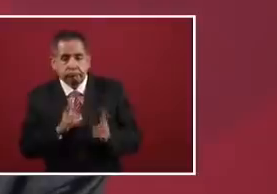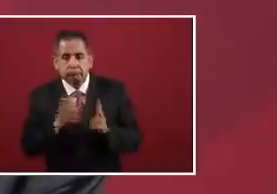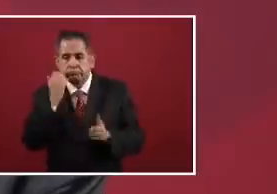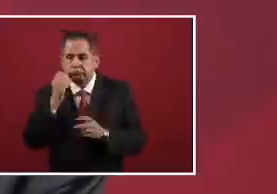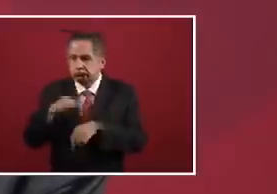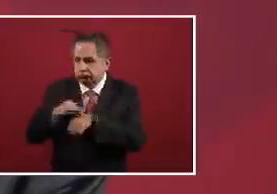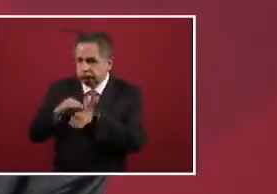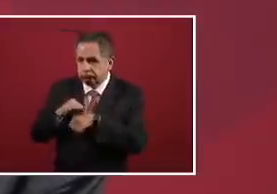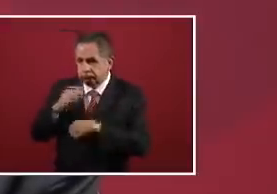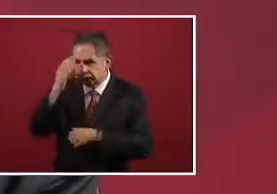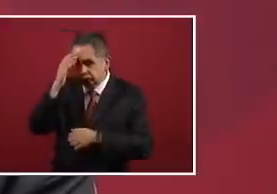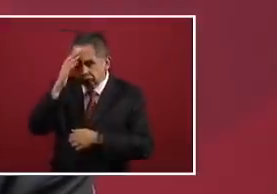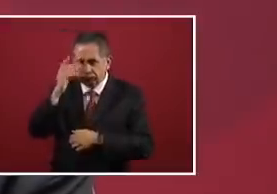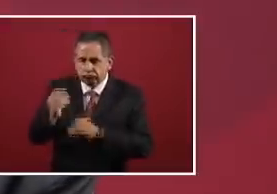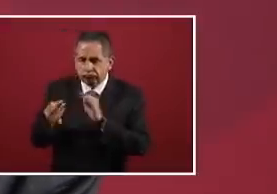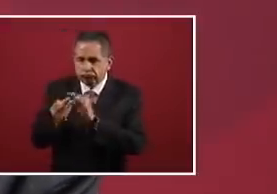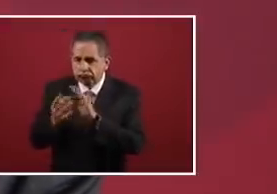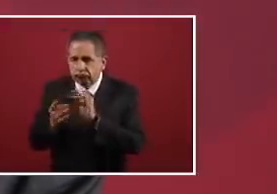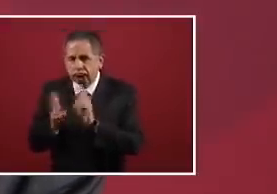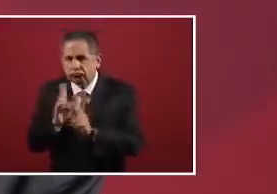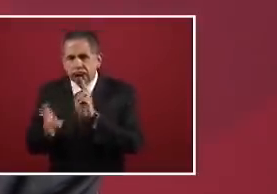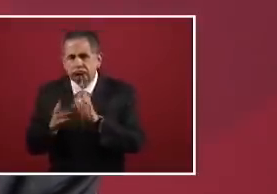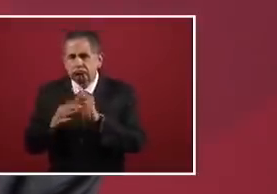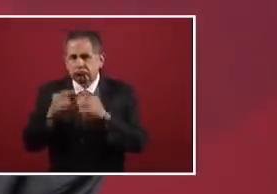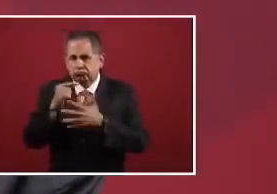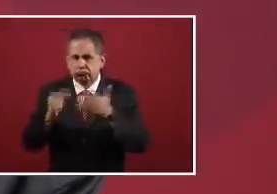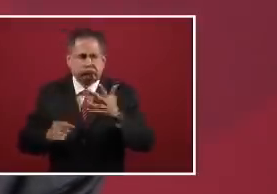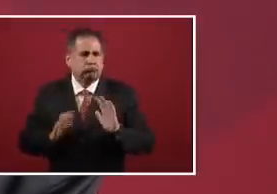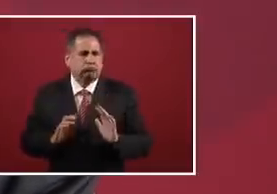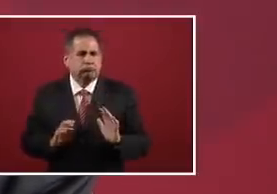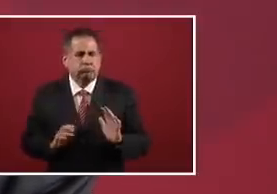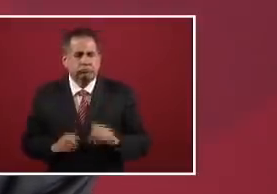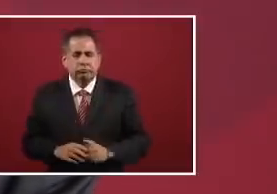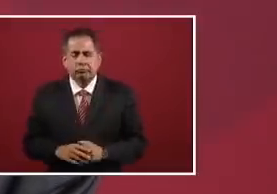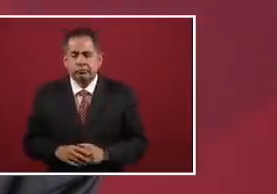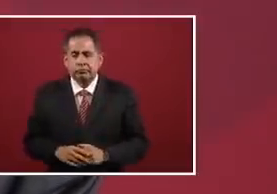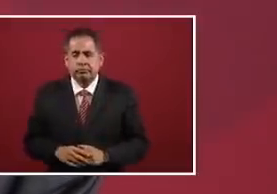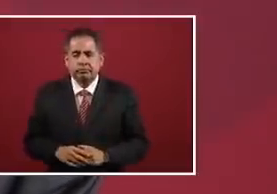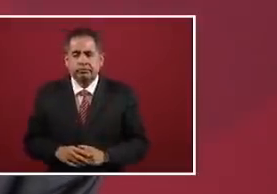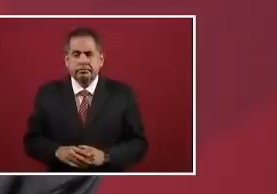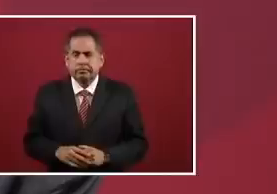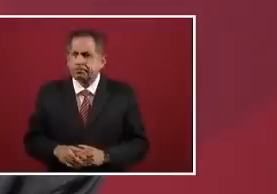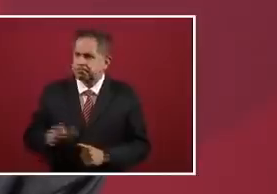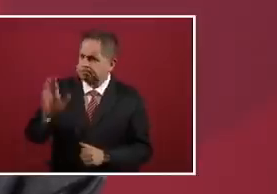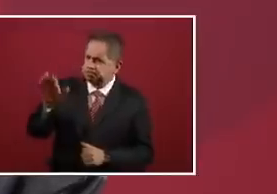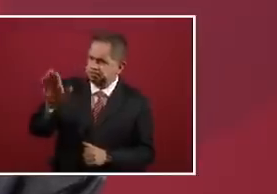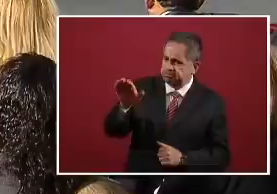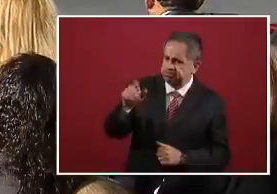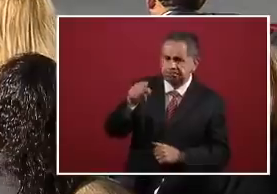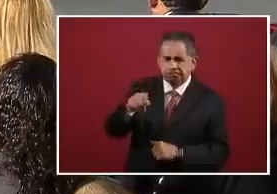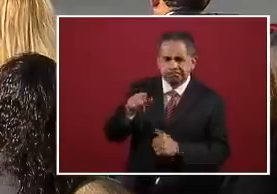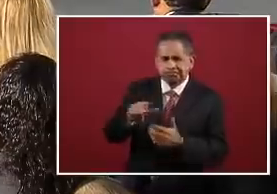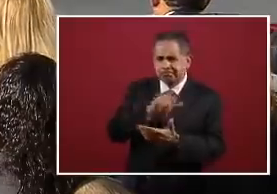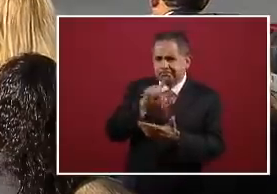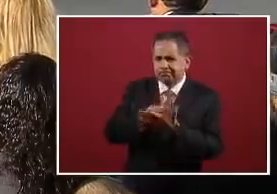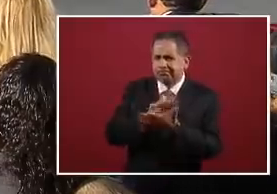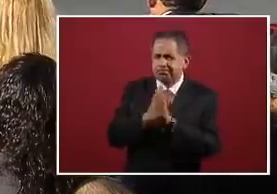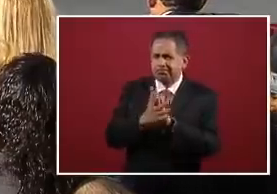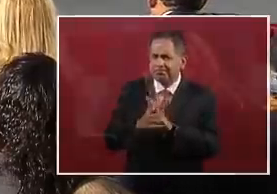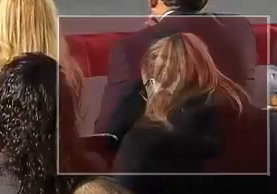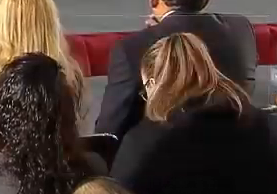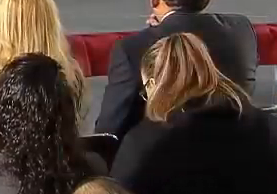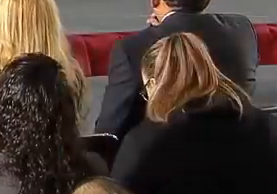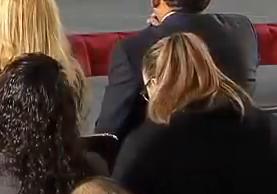conocer de cerca este punto de vista de nuestra parte. La reforma laboral fue también un gran engaño contra